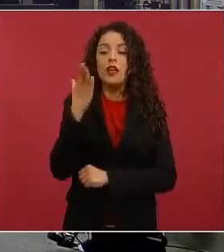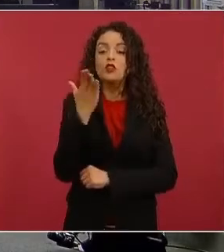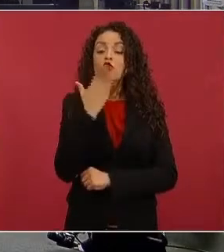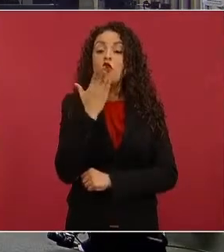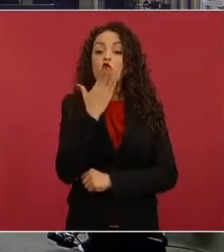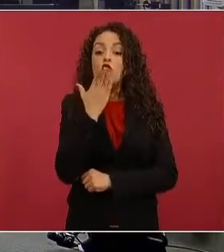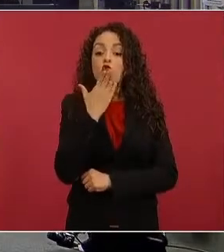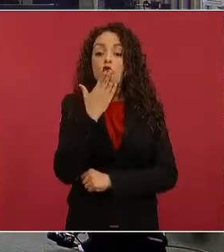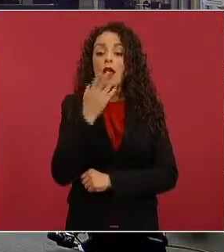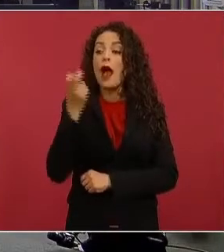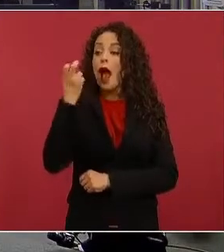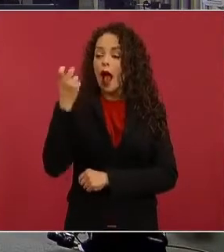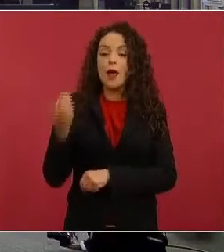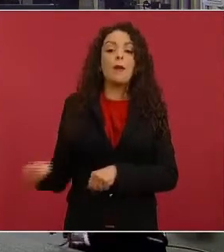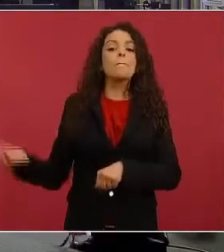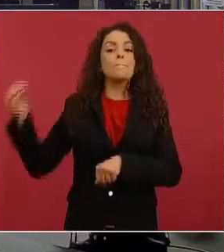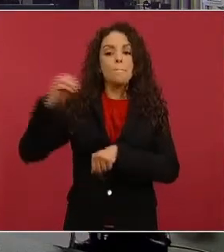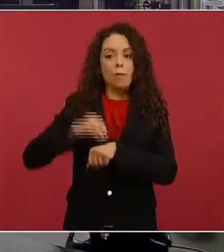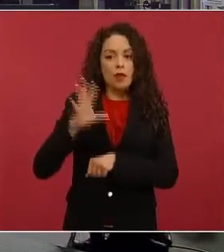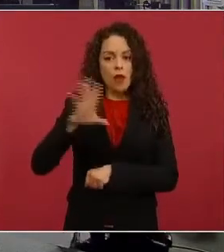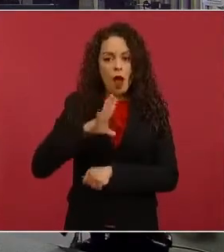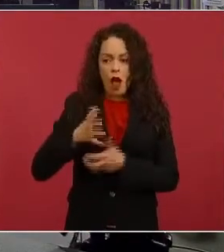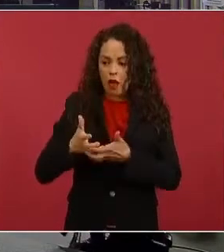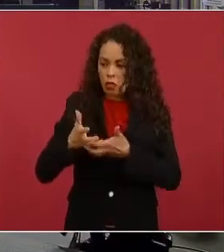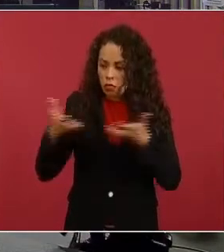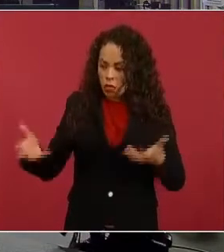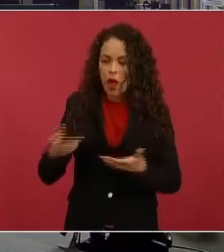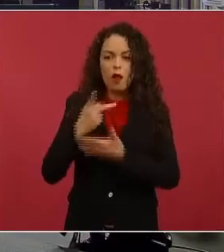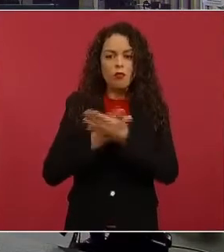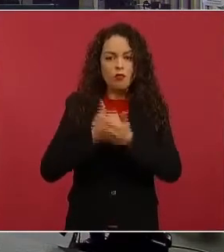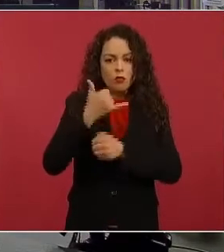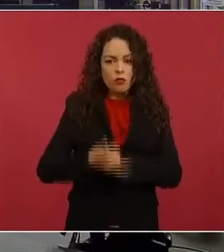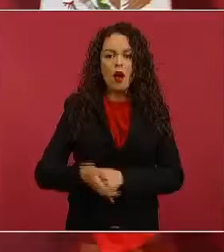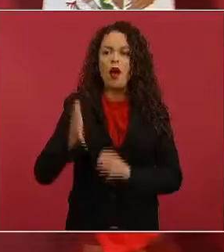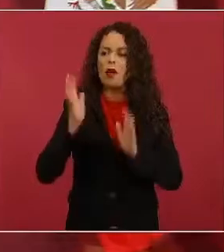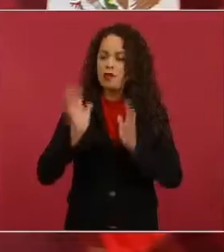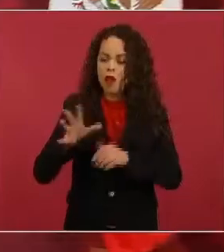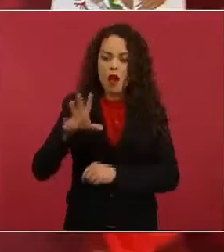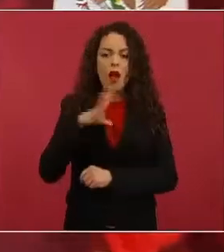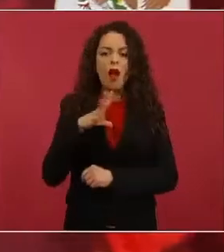Ahí va a estar un parque, ya tenemos el terreno, ya está el proyecto.